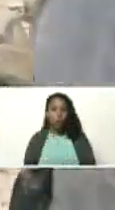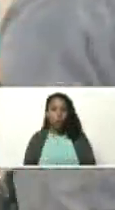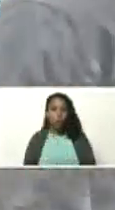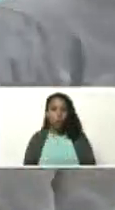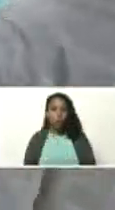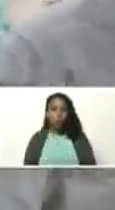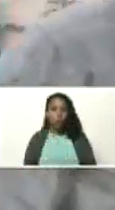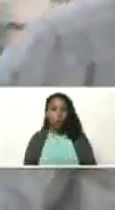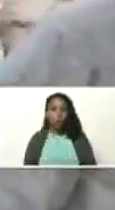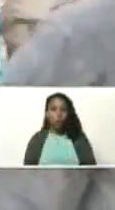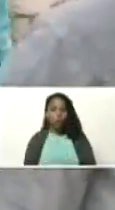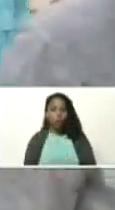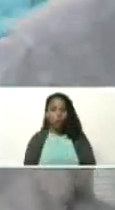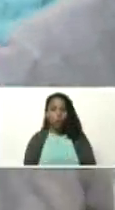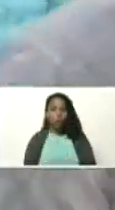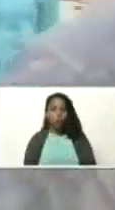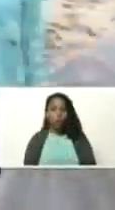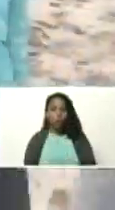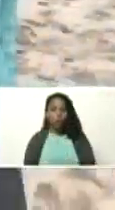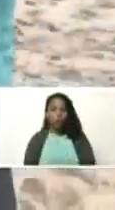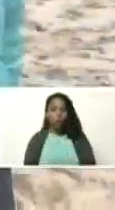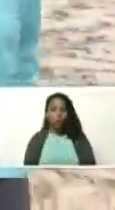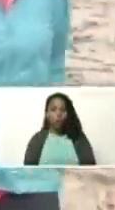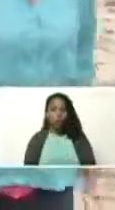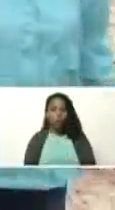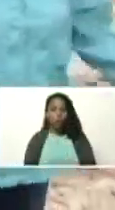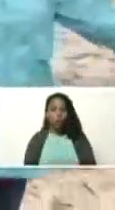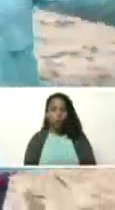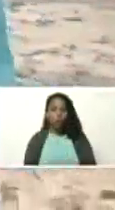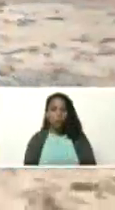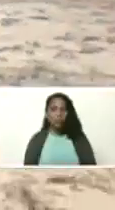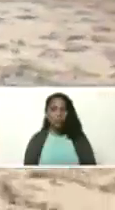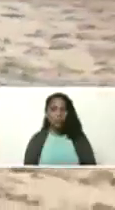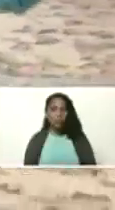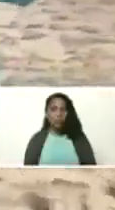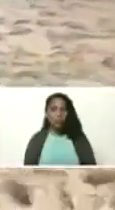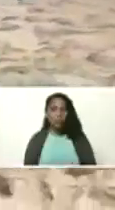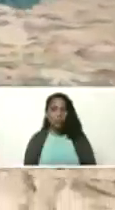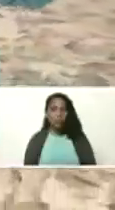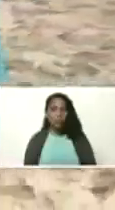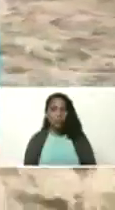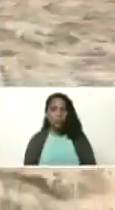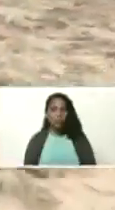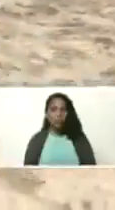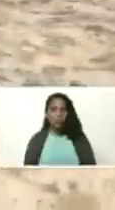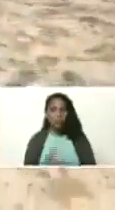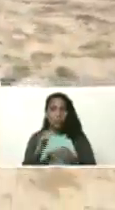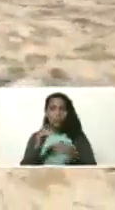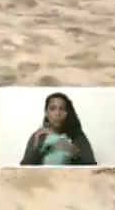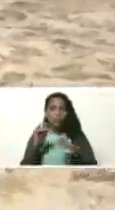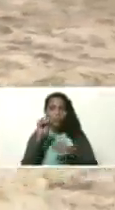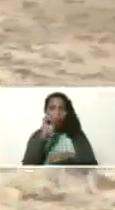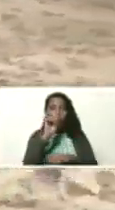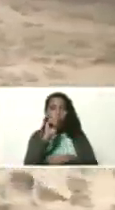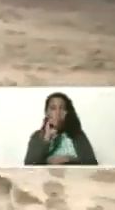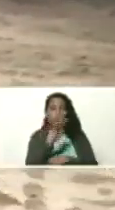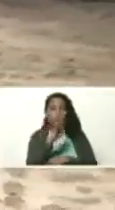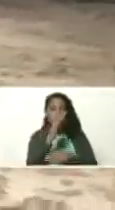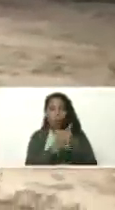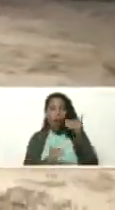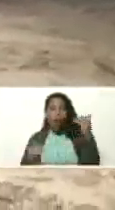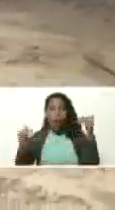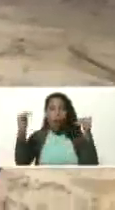de 4 en la parte. parte alta y 4 en la parte de